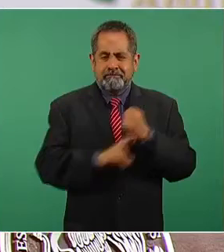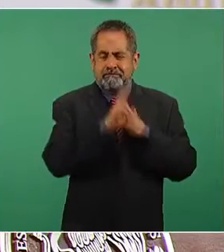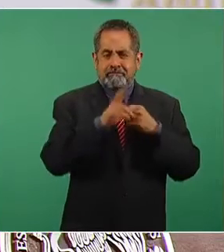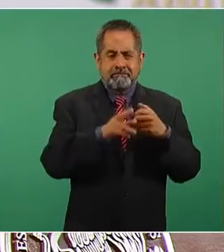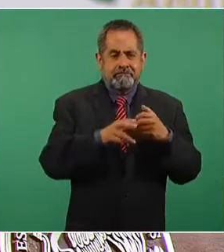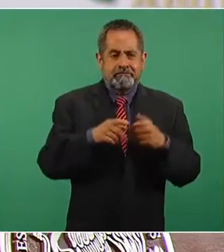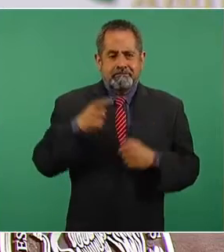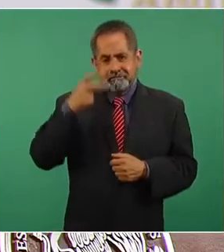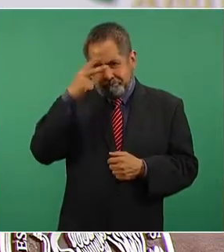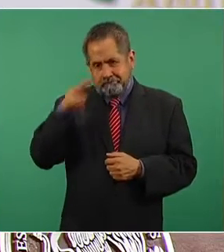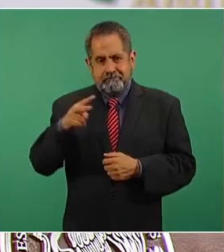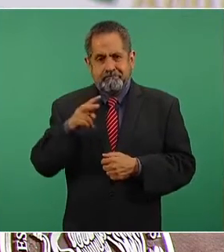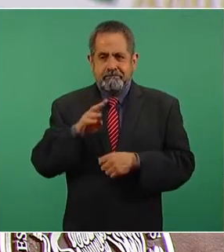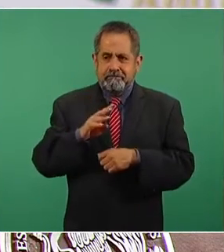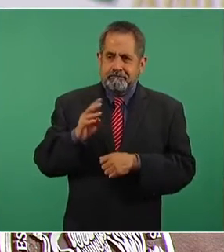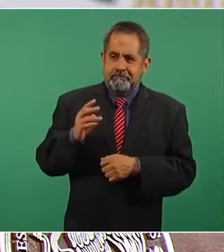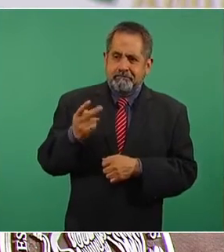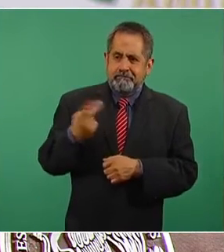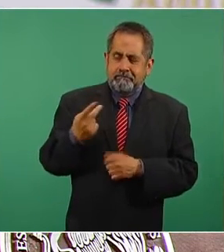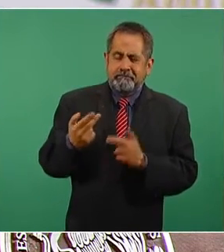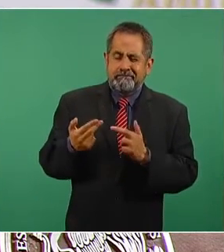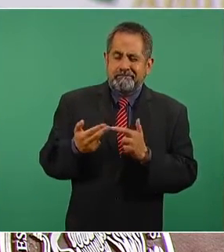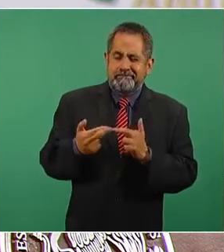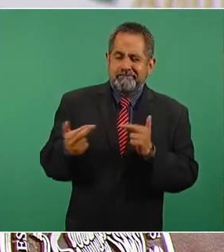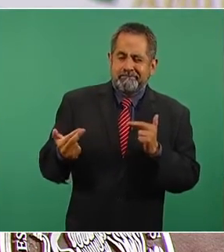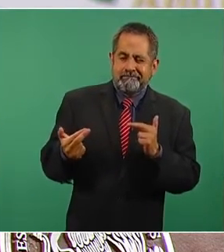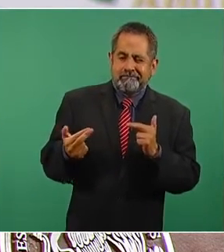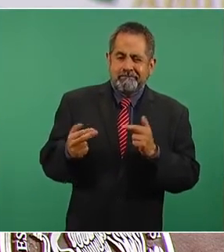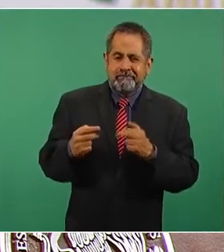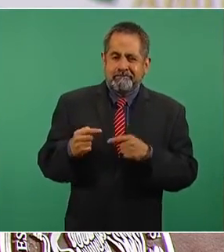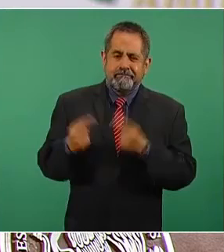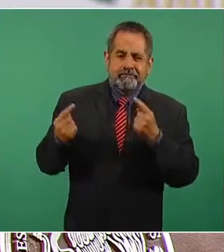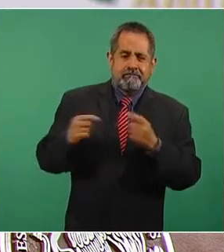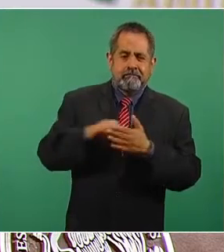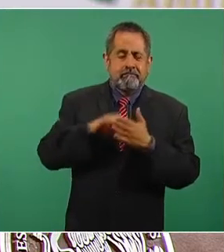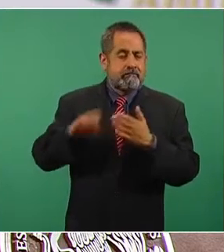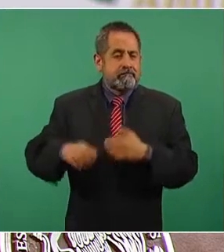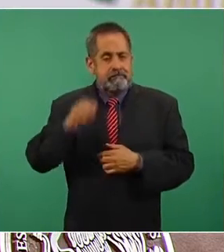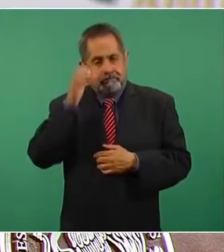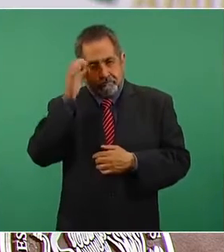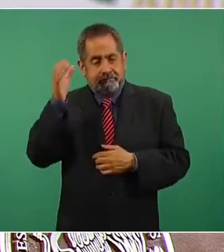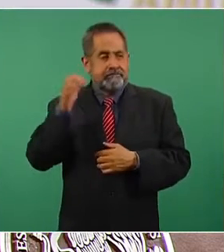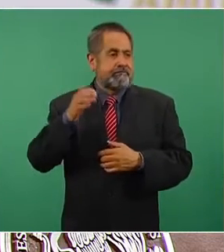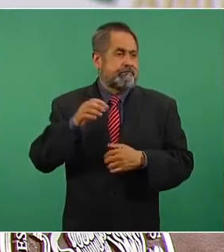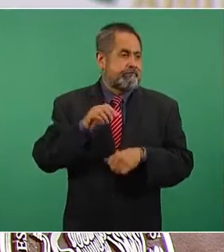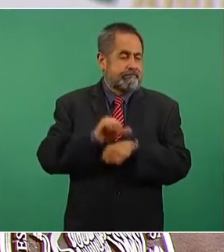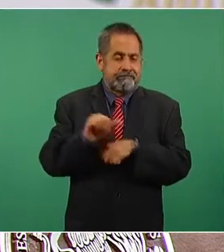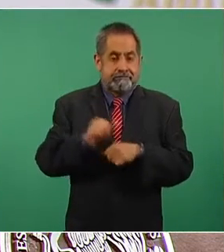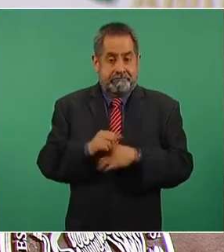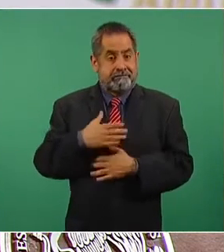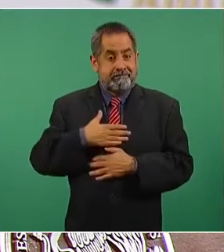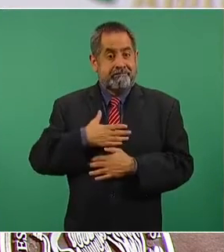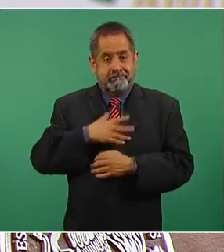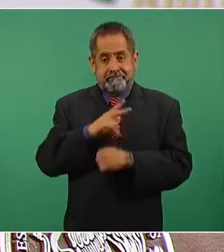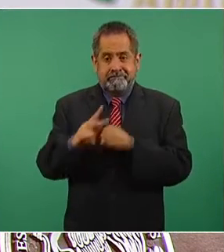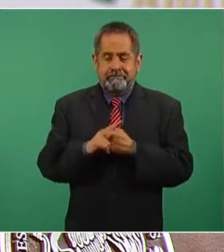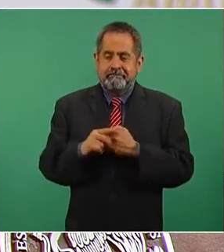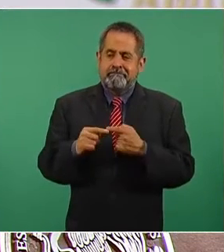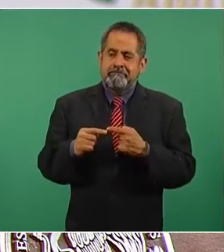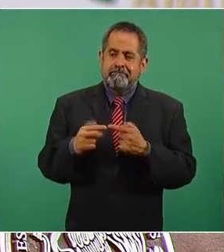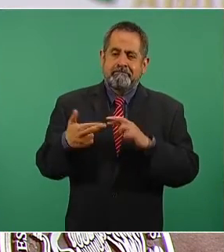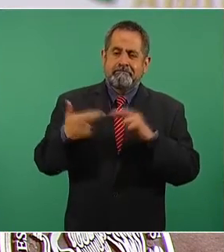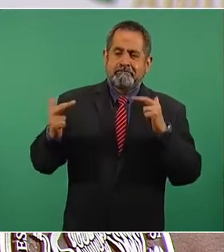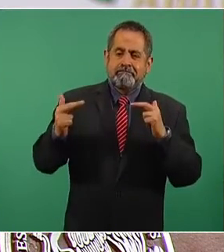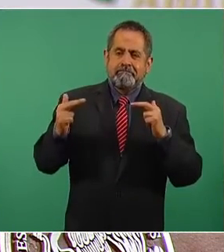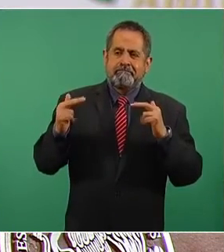nuestras relaciones con México y otros países como la China, como Argentina, en fin, se vieron absolutamente disminuidas.